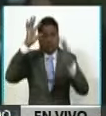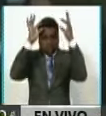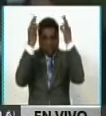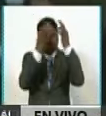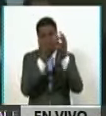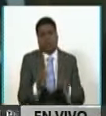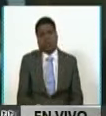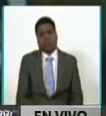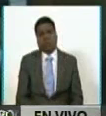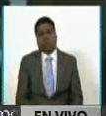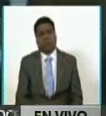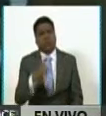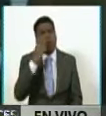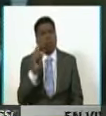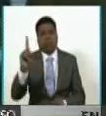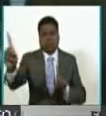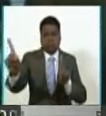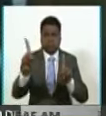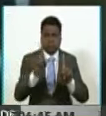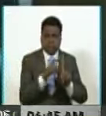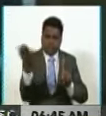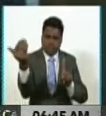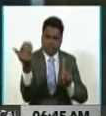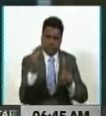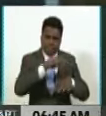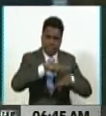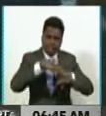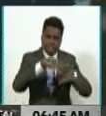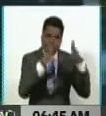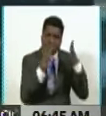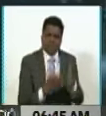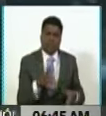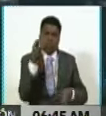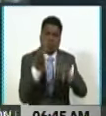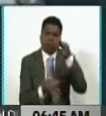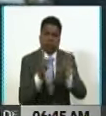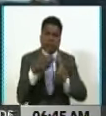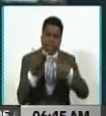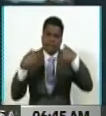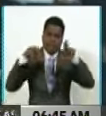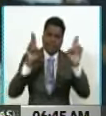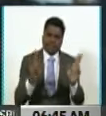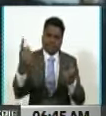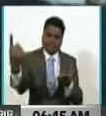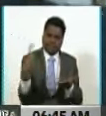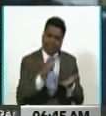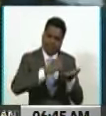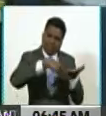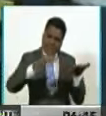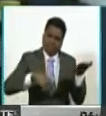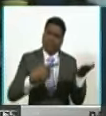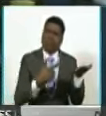Ciudadano Mayor General Néstor Luis Reverón Torres, ministro del Poder Popular para Relaciones Interiores, Justicia y Paz.